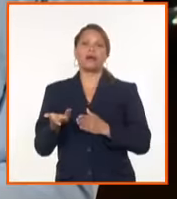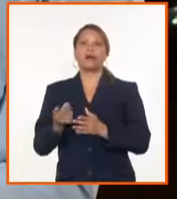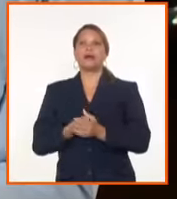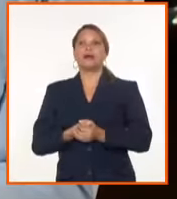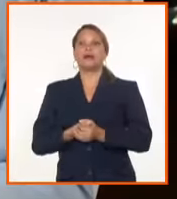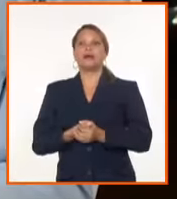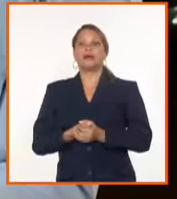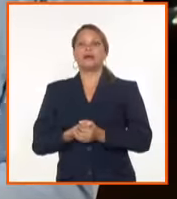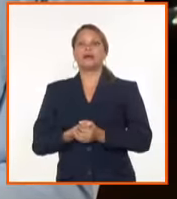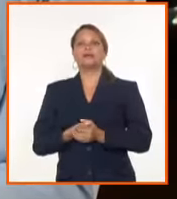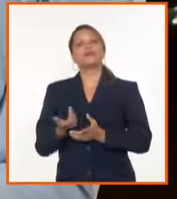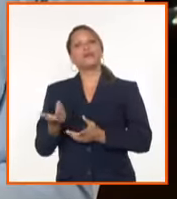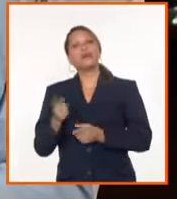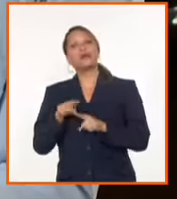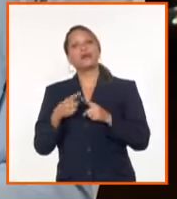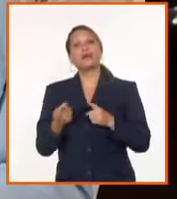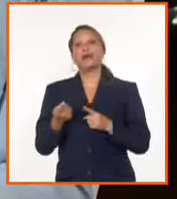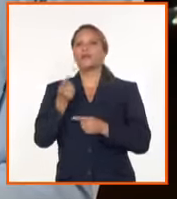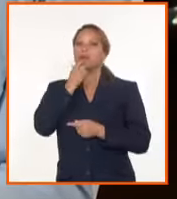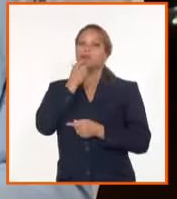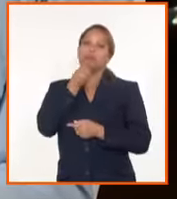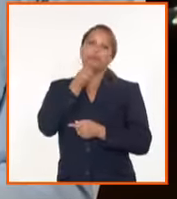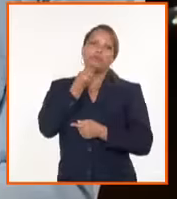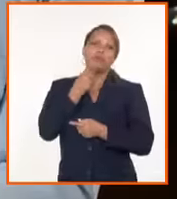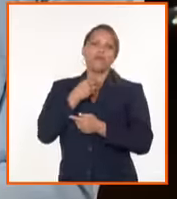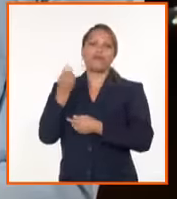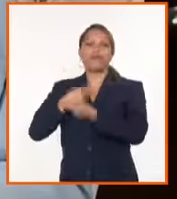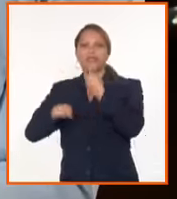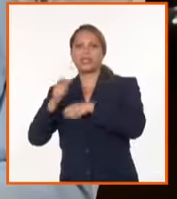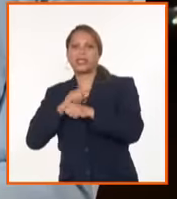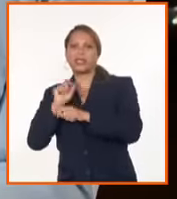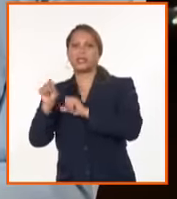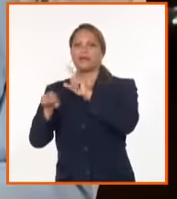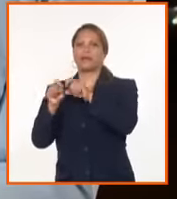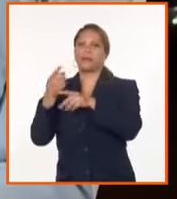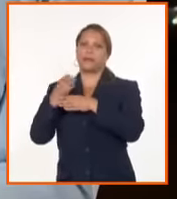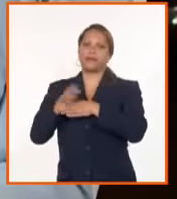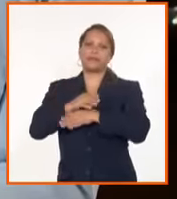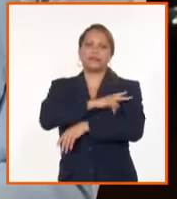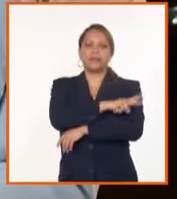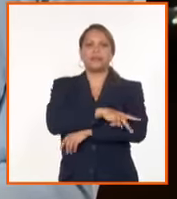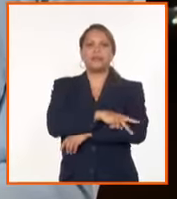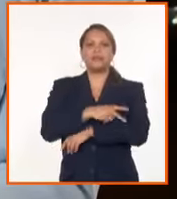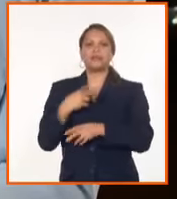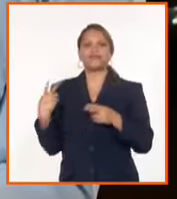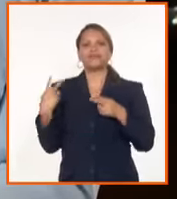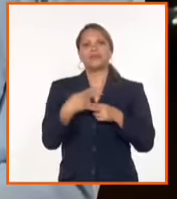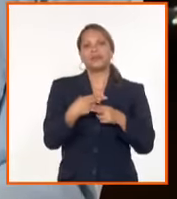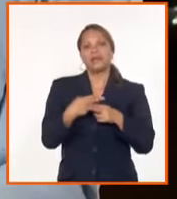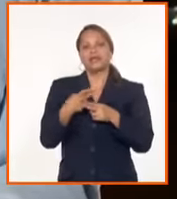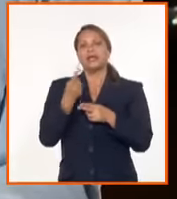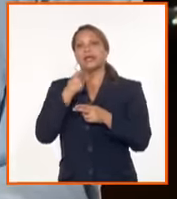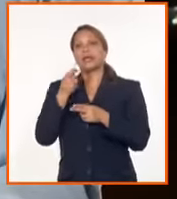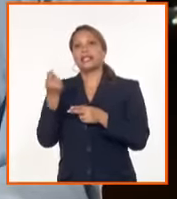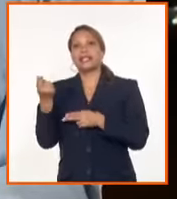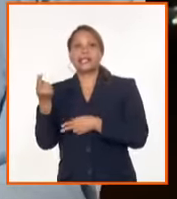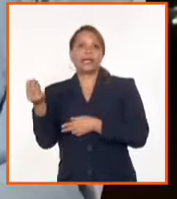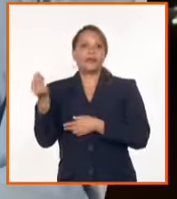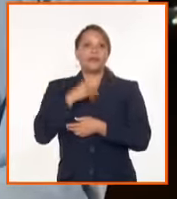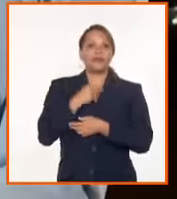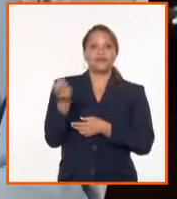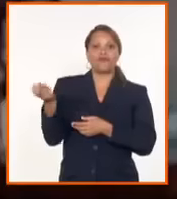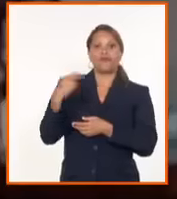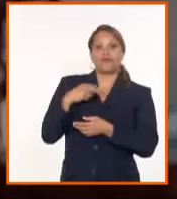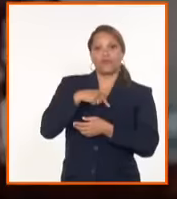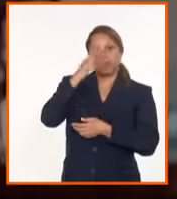también por las cosas que nos han cortado en remesas, en crédito. Es uno de los pocos países del mundo que funciona sin